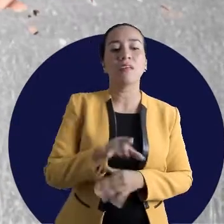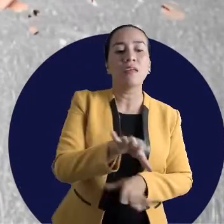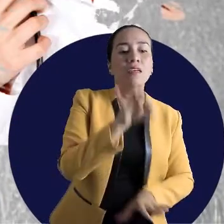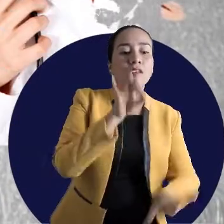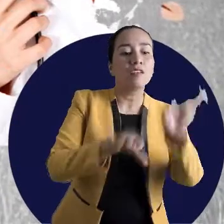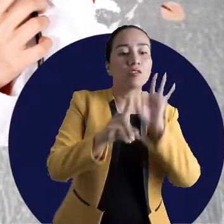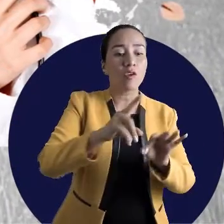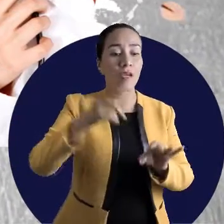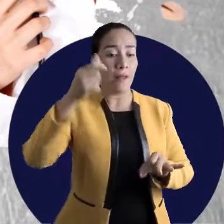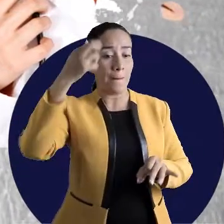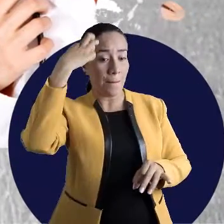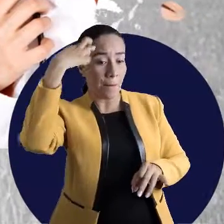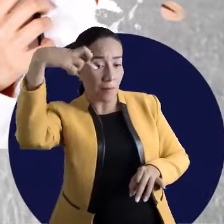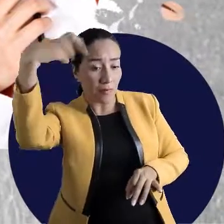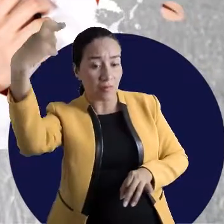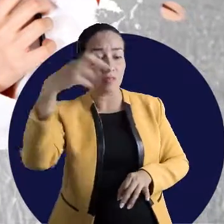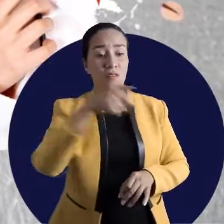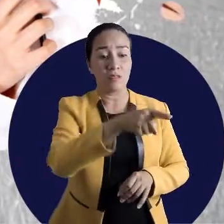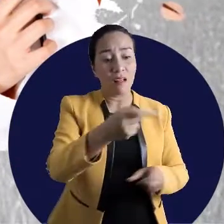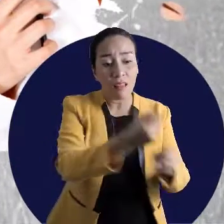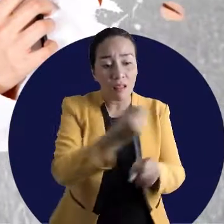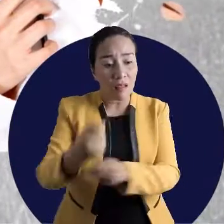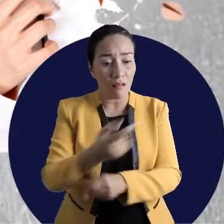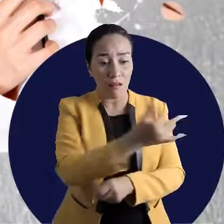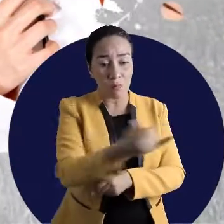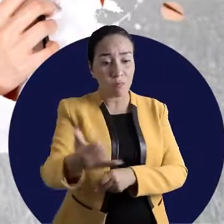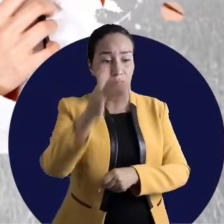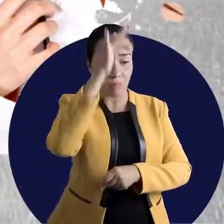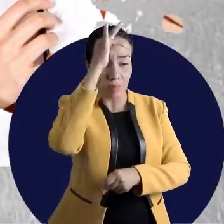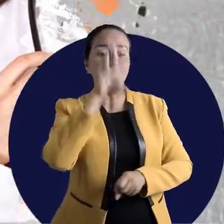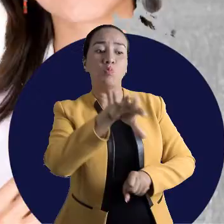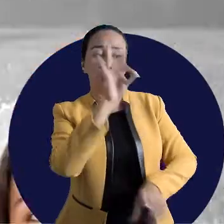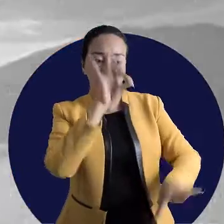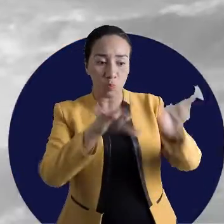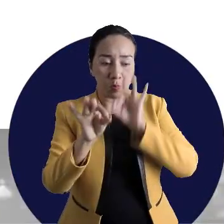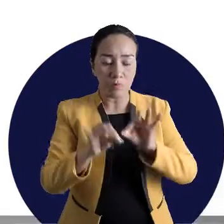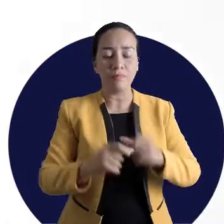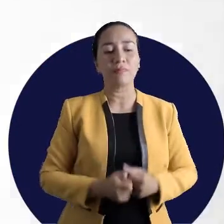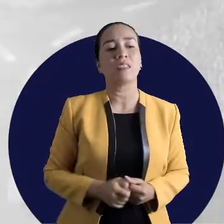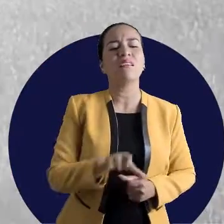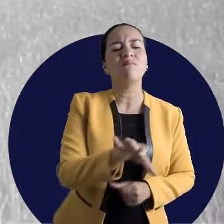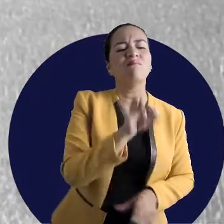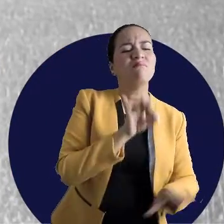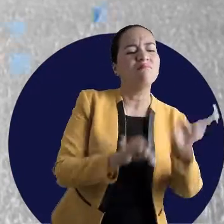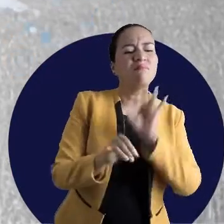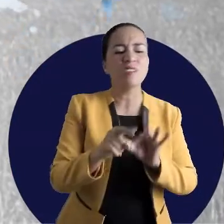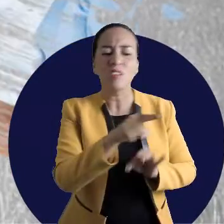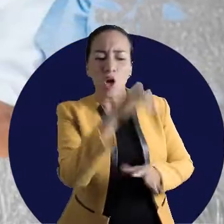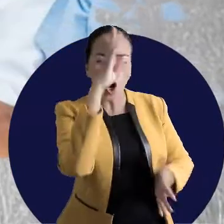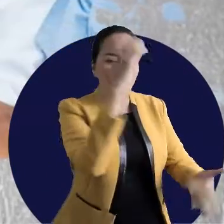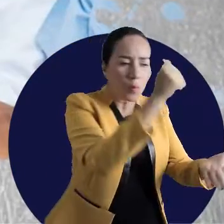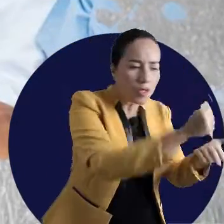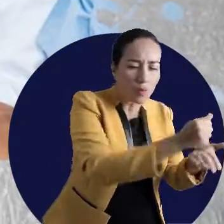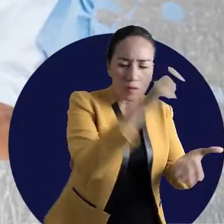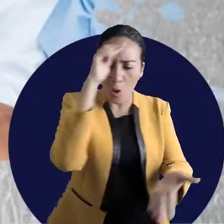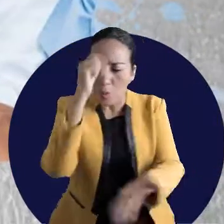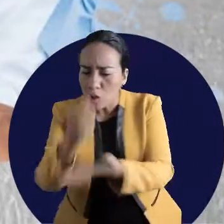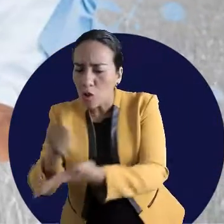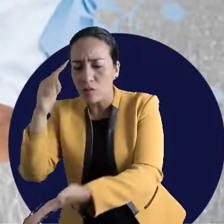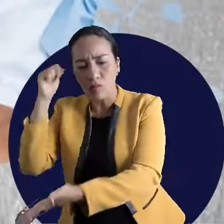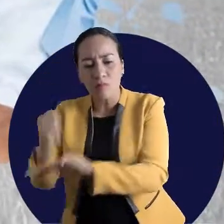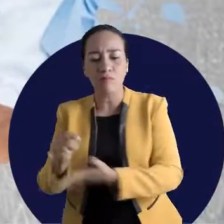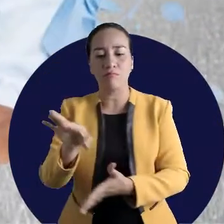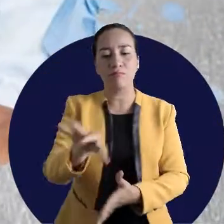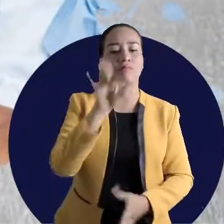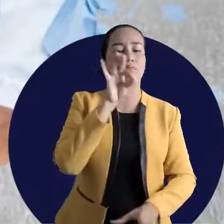de su preferencia, siempre y cuando esté disponible en el hospital. Una segunda opinión calificada, de acuerdo